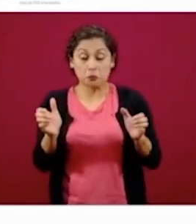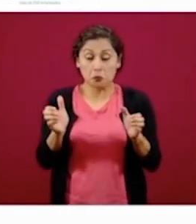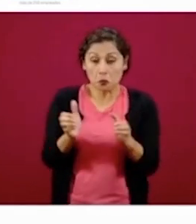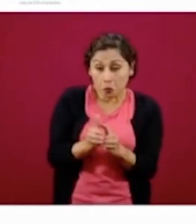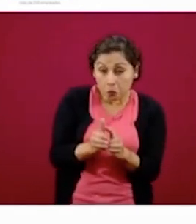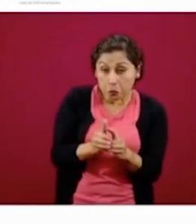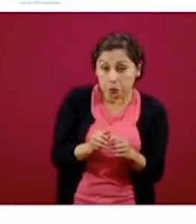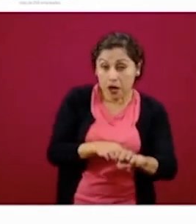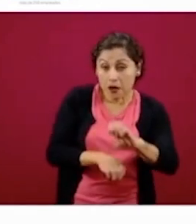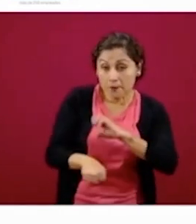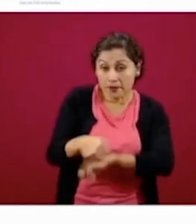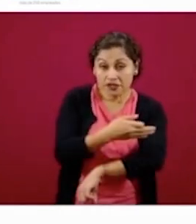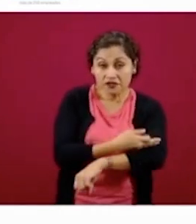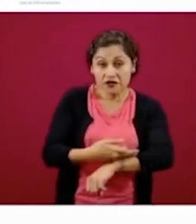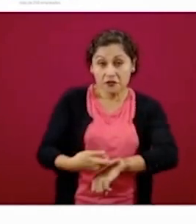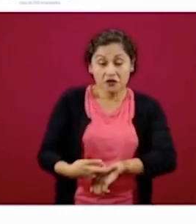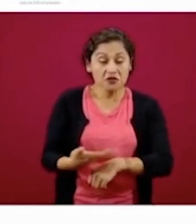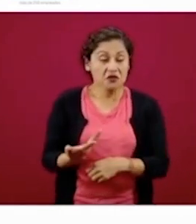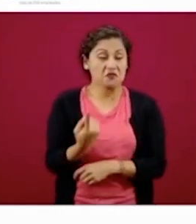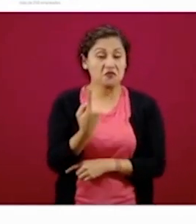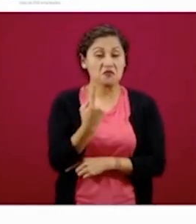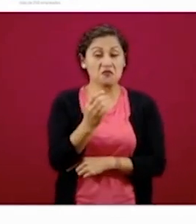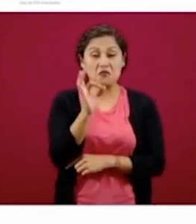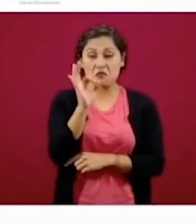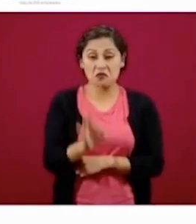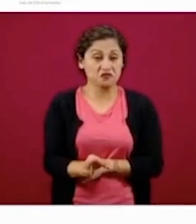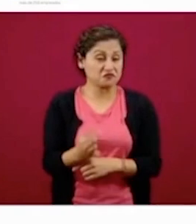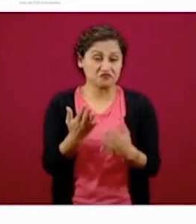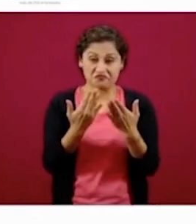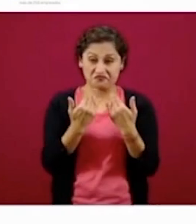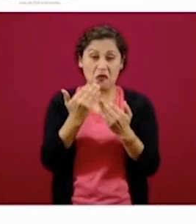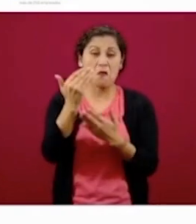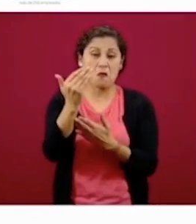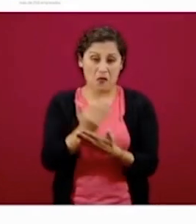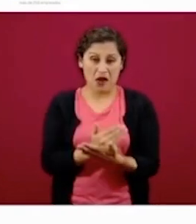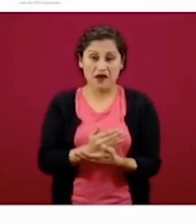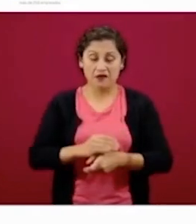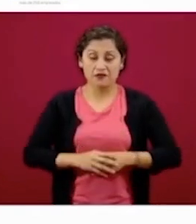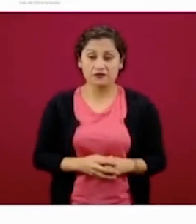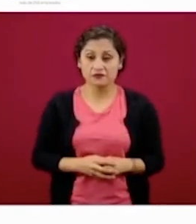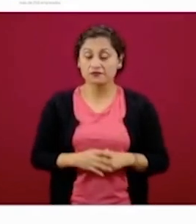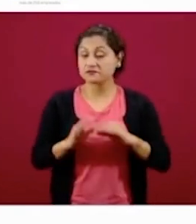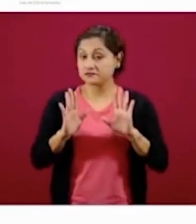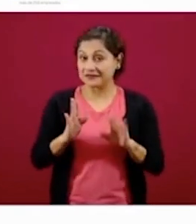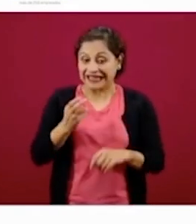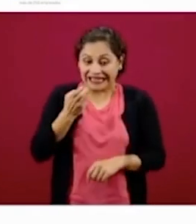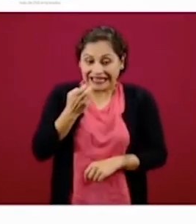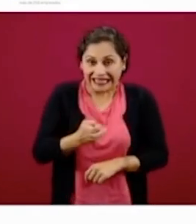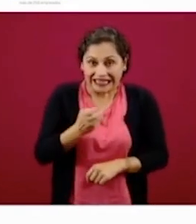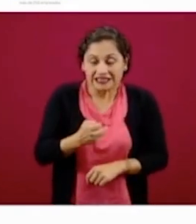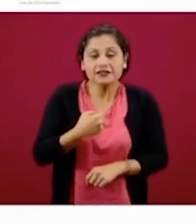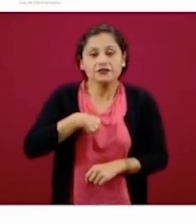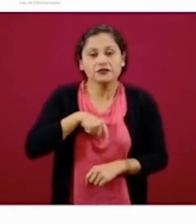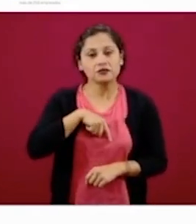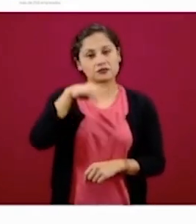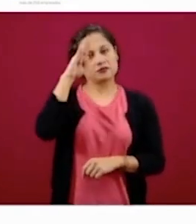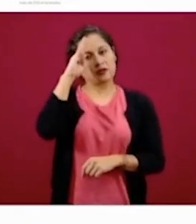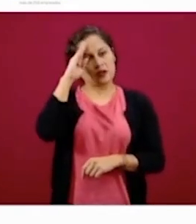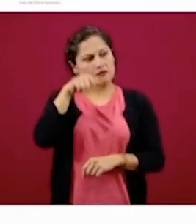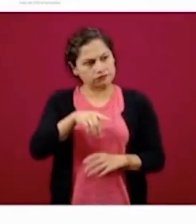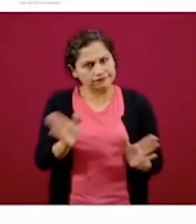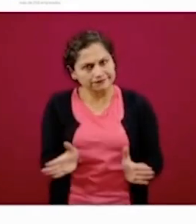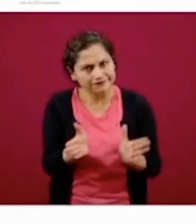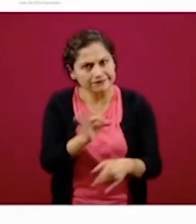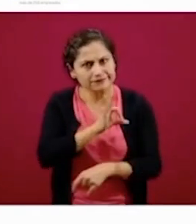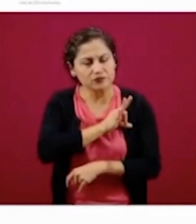micro, no llegamos al 1% de nuestras exportaciones. Ahí es donde creemos que hay oportunidad.